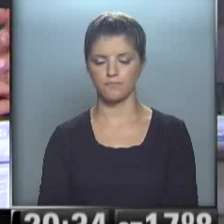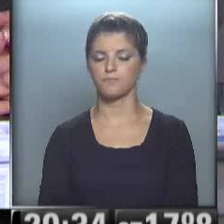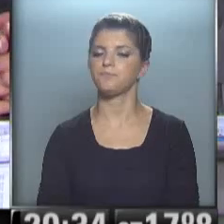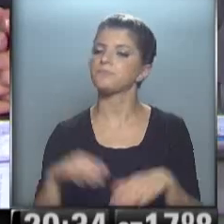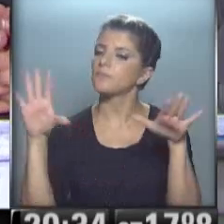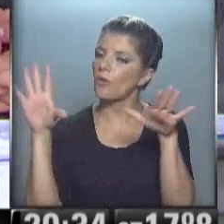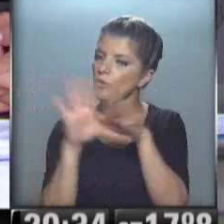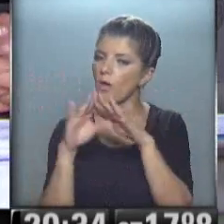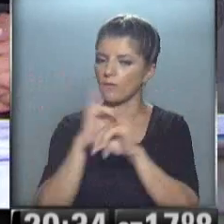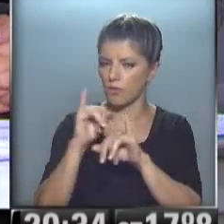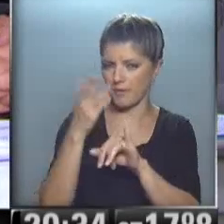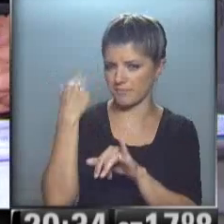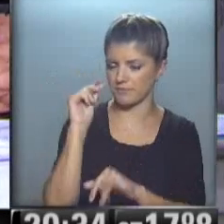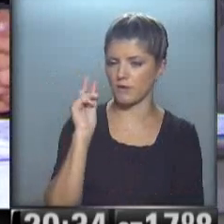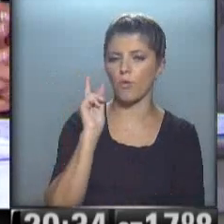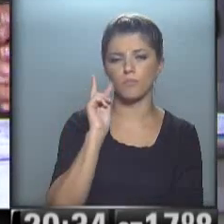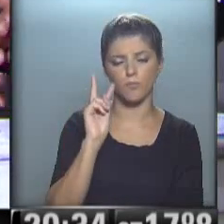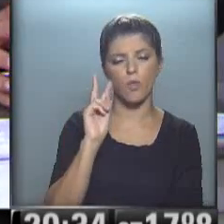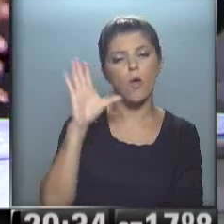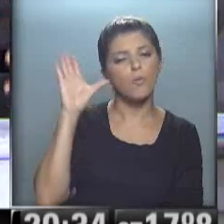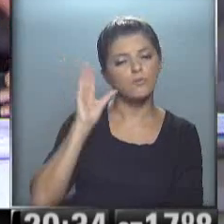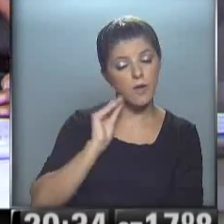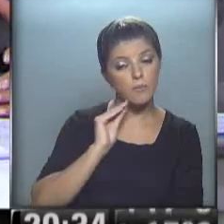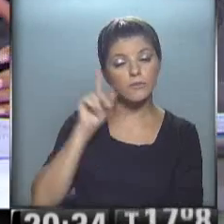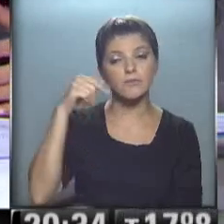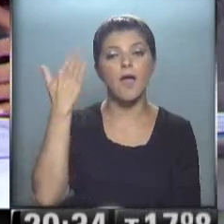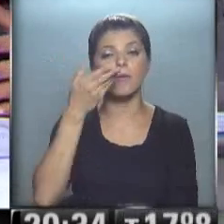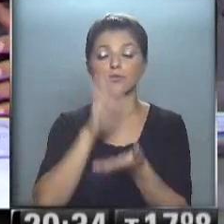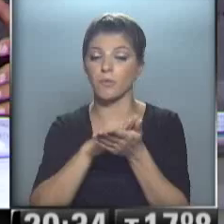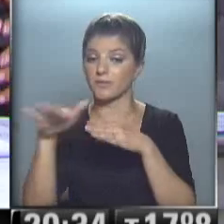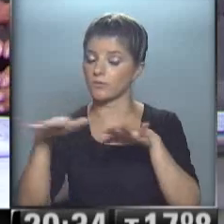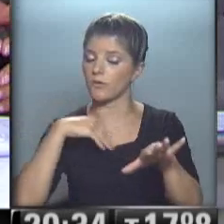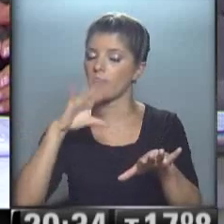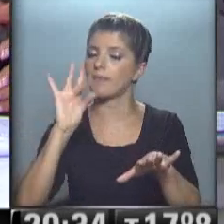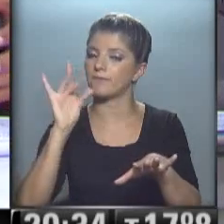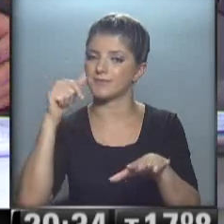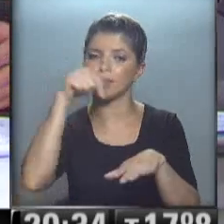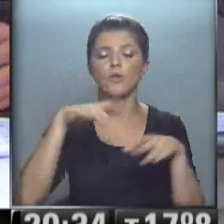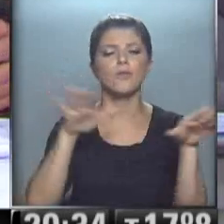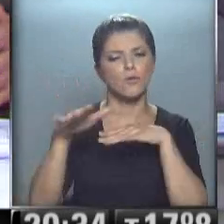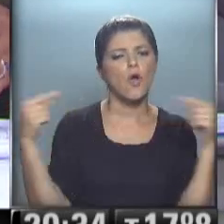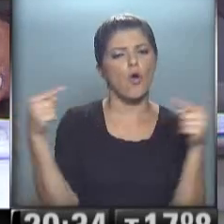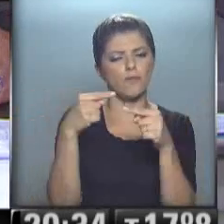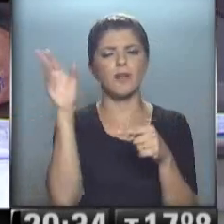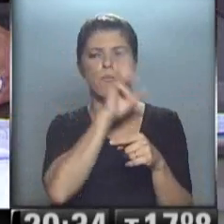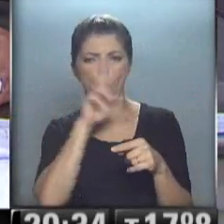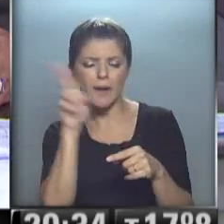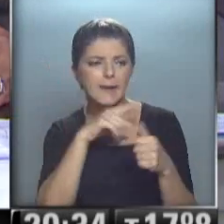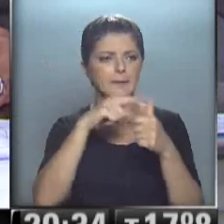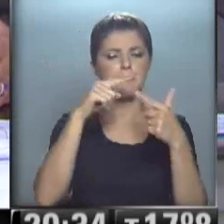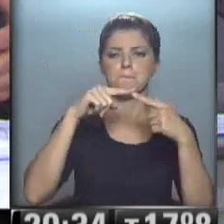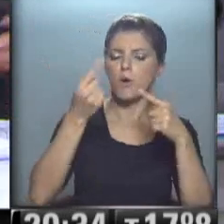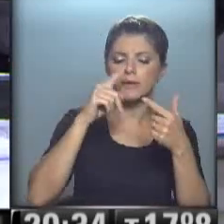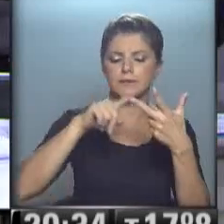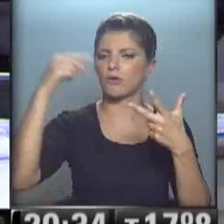Justamente el informe que acabamos de escuchar hace referencia a la complejidad del caso. ¿Es este un tema de género, es un tema político, es un tema religioso?